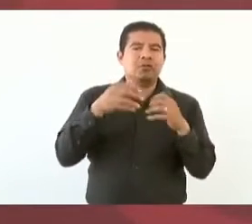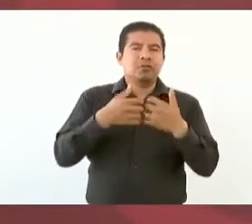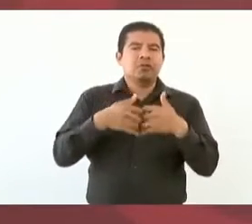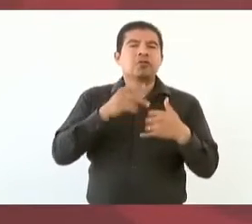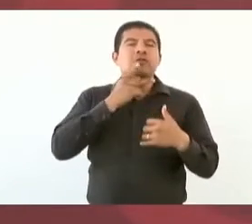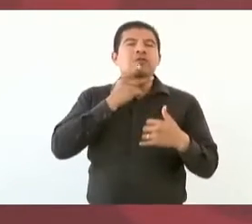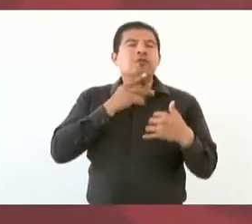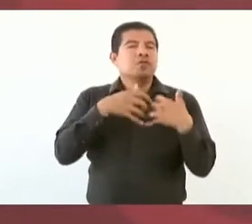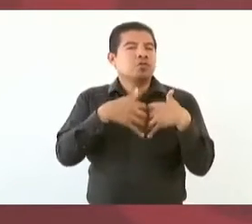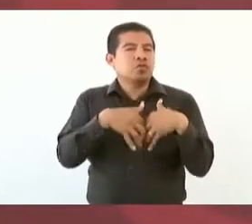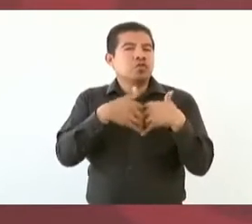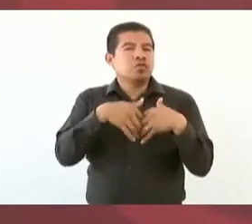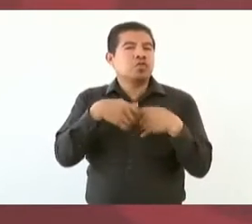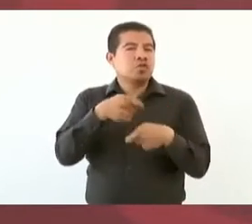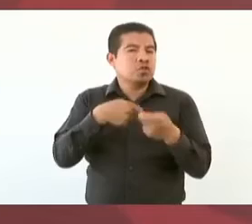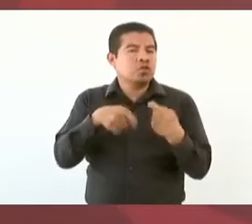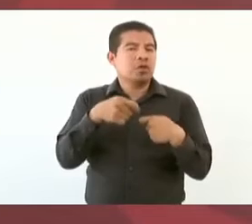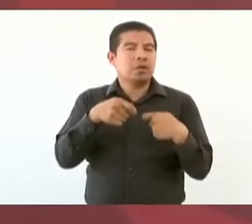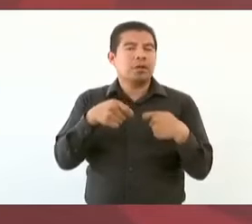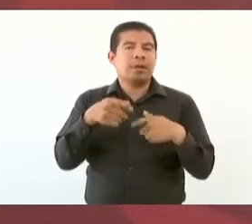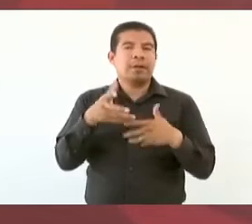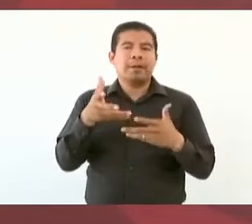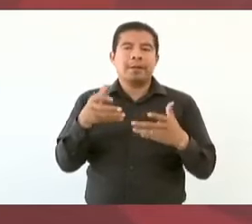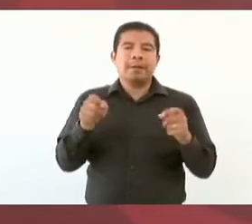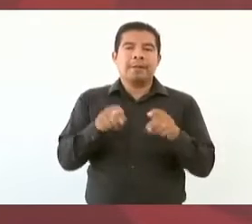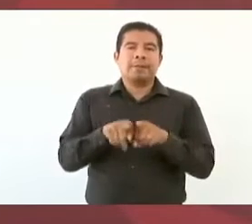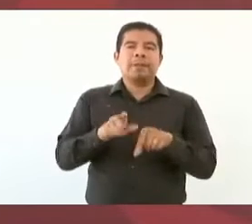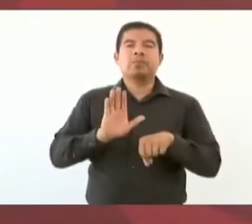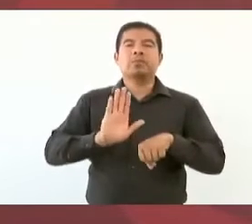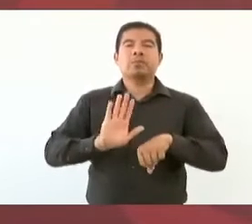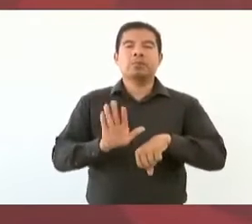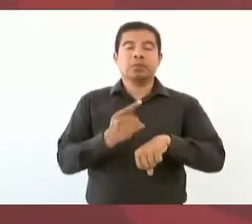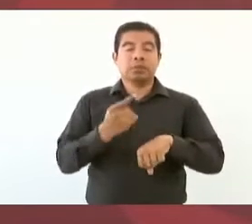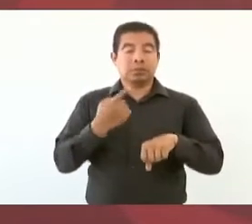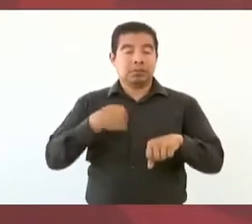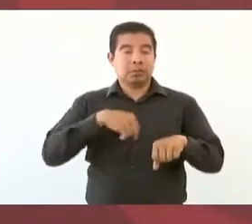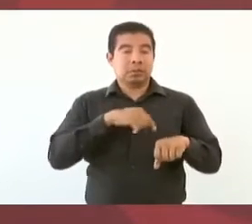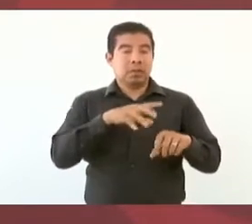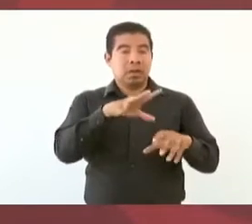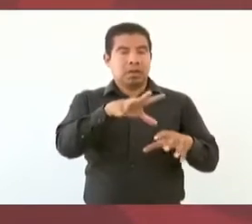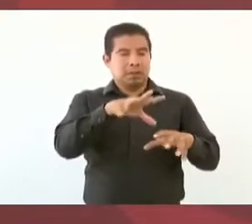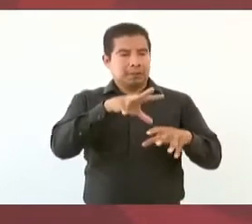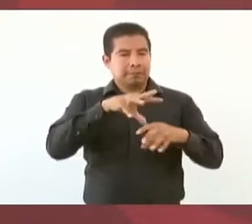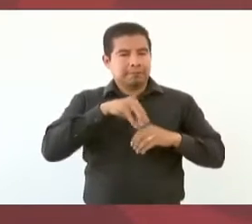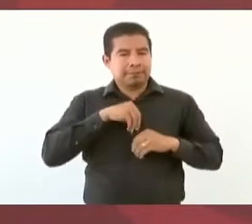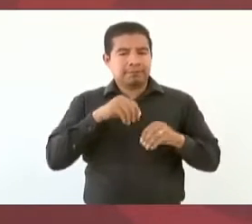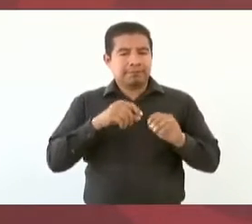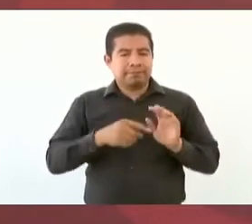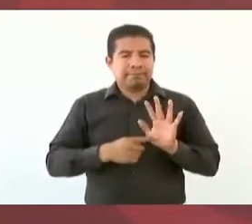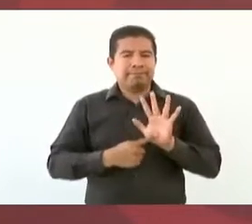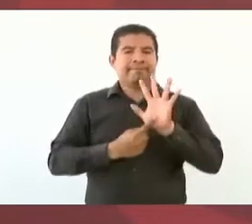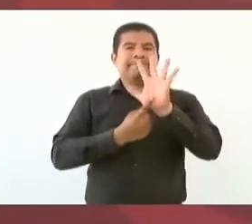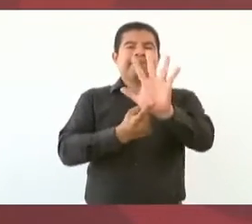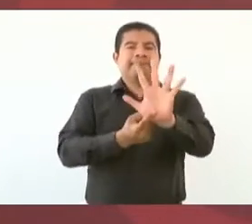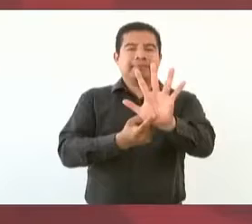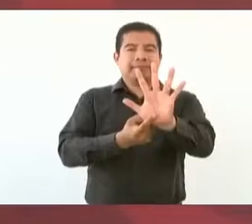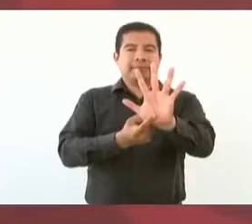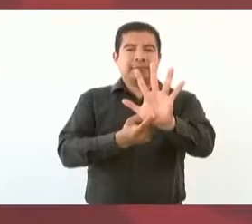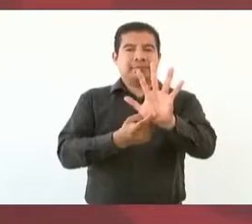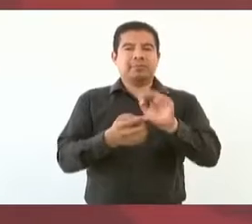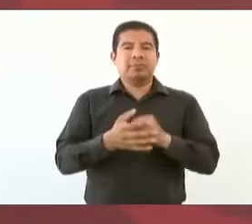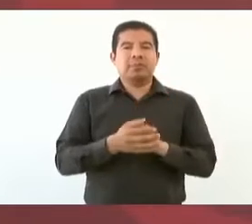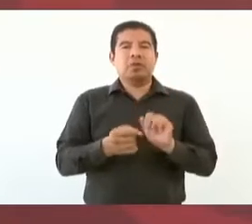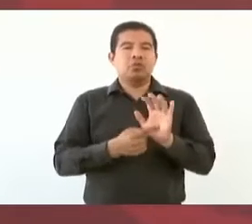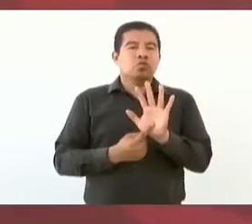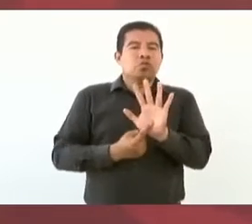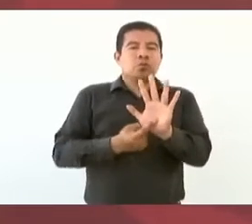refinería y también como un ejemplo de todo lo que hacen